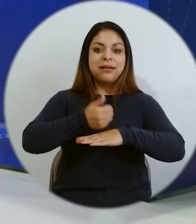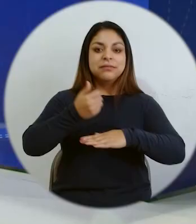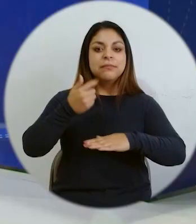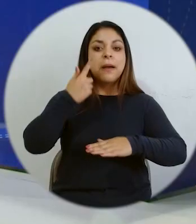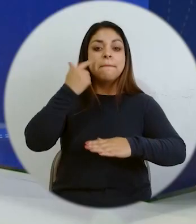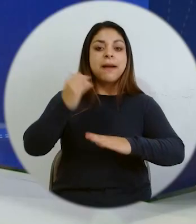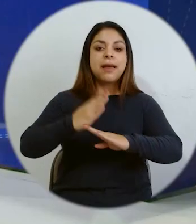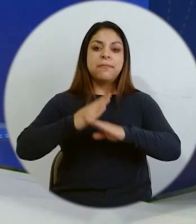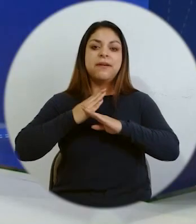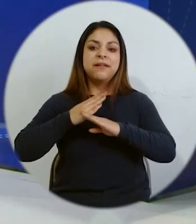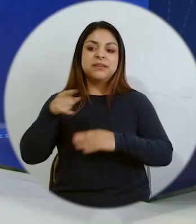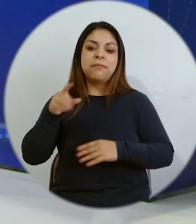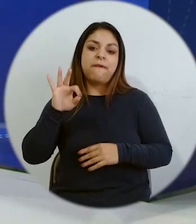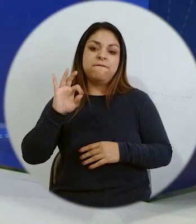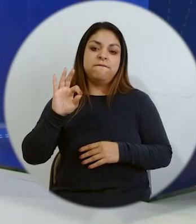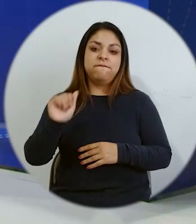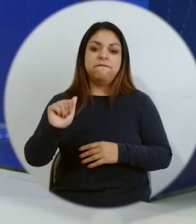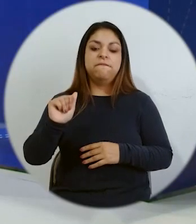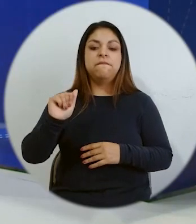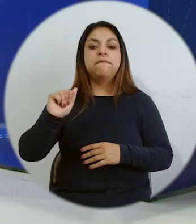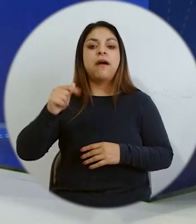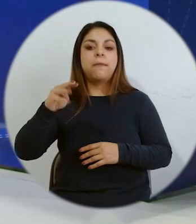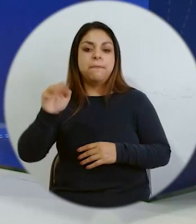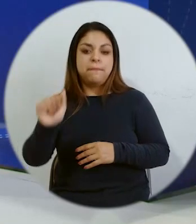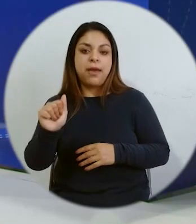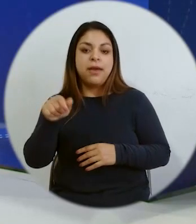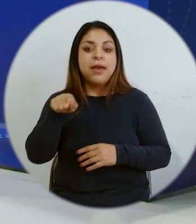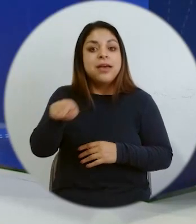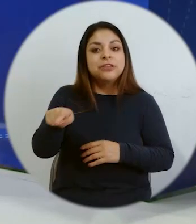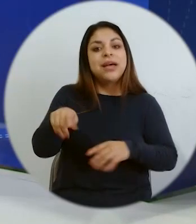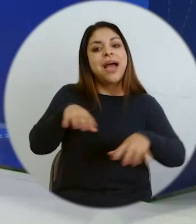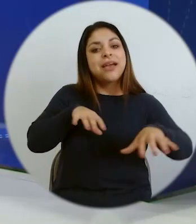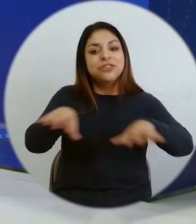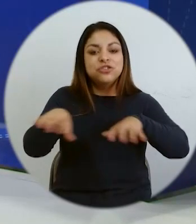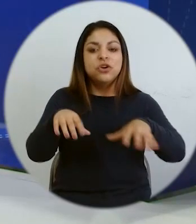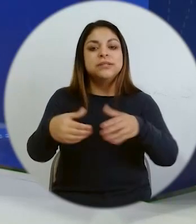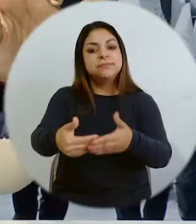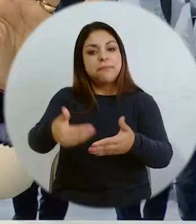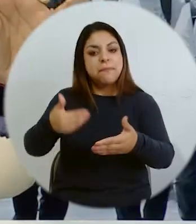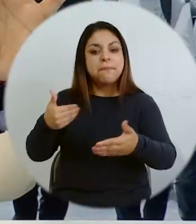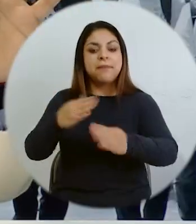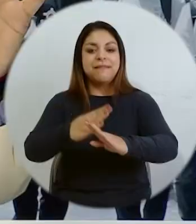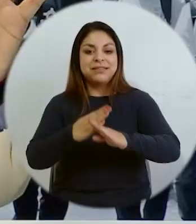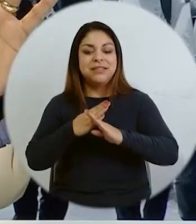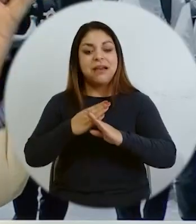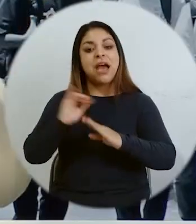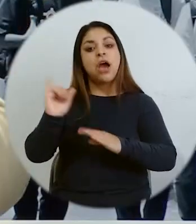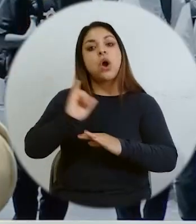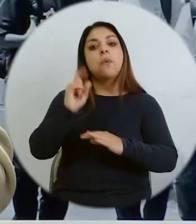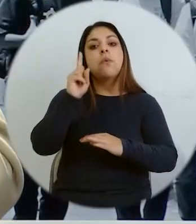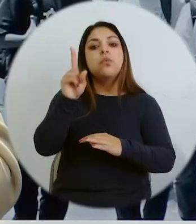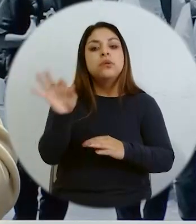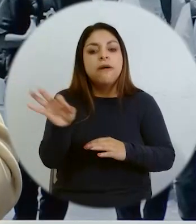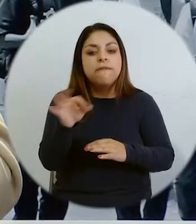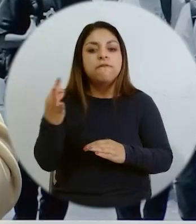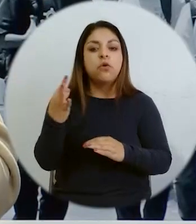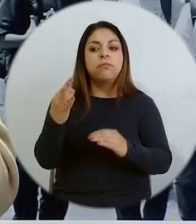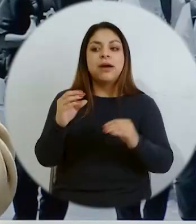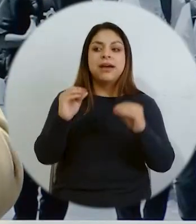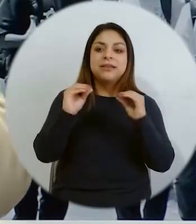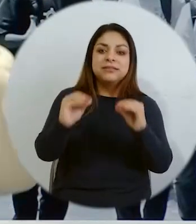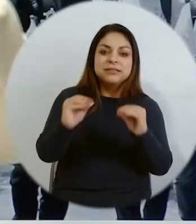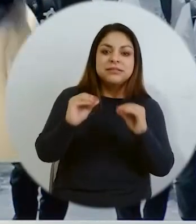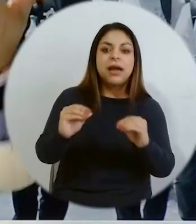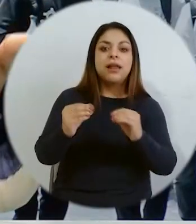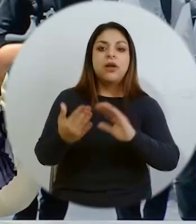con una visión muy amplia en el sentido de que FACNA tiene que ejercer acciones preventivas y represivas como una medida